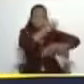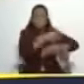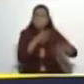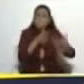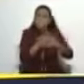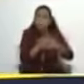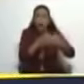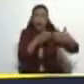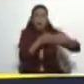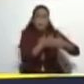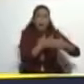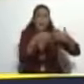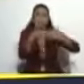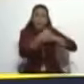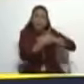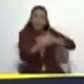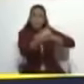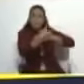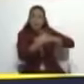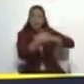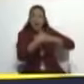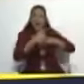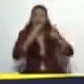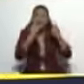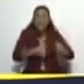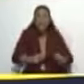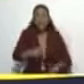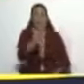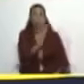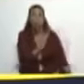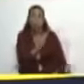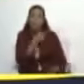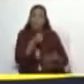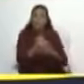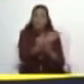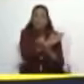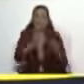el bloqueo, los intentos de magnicidio y de golpe